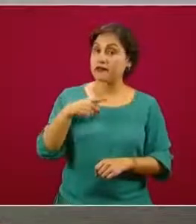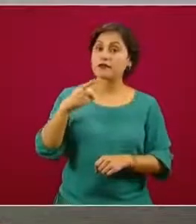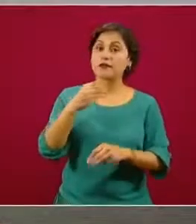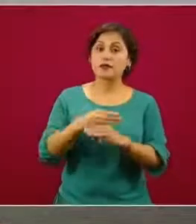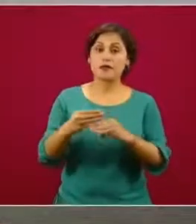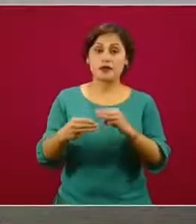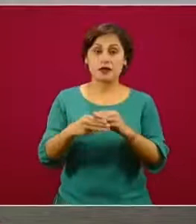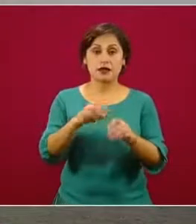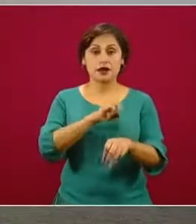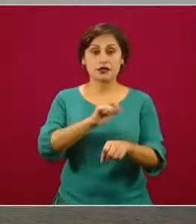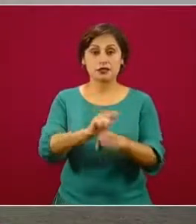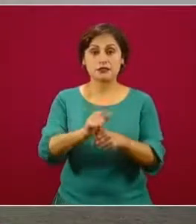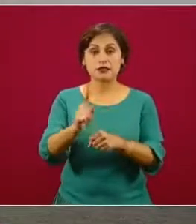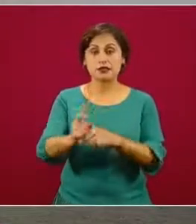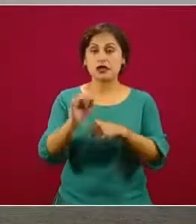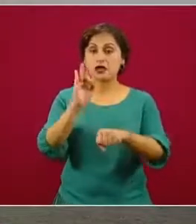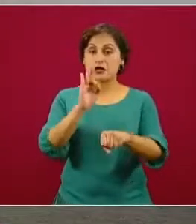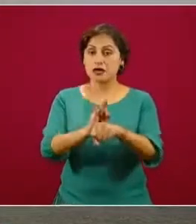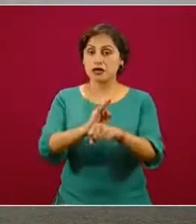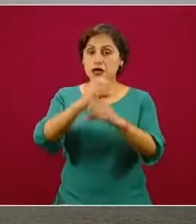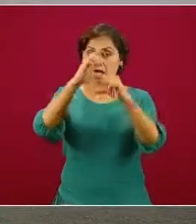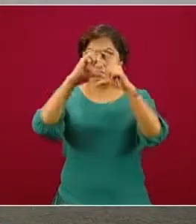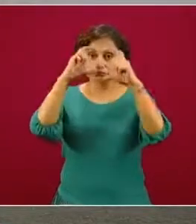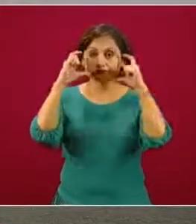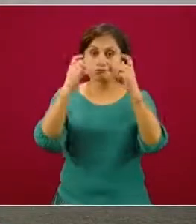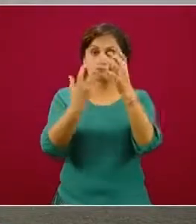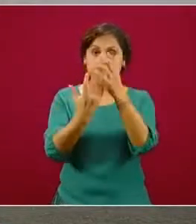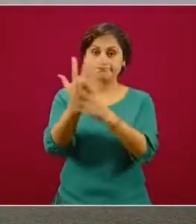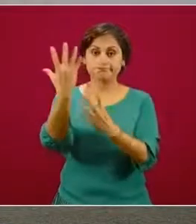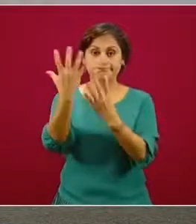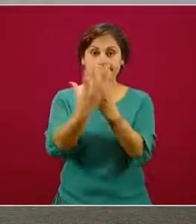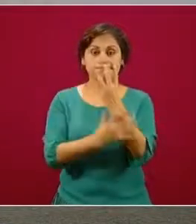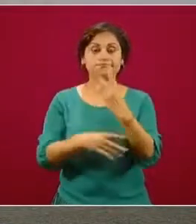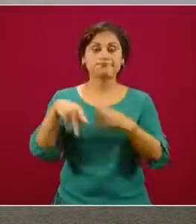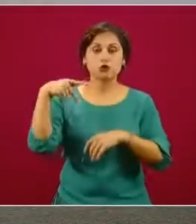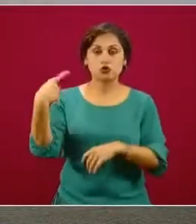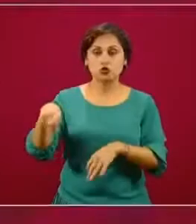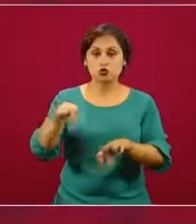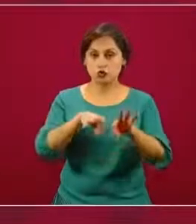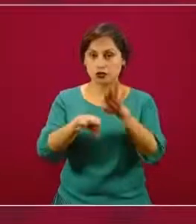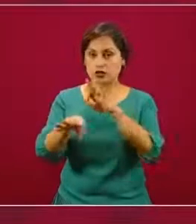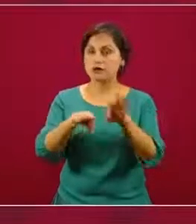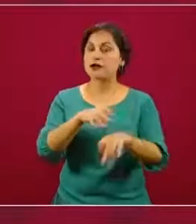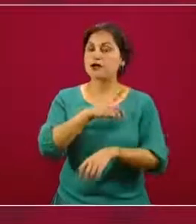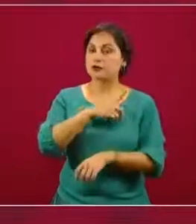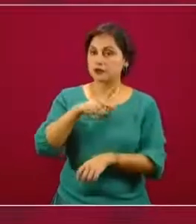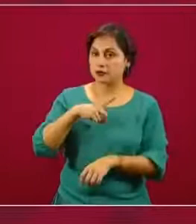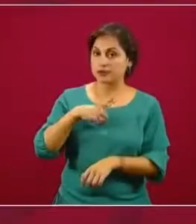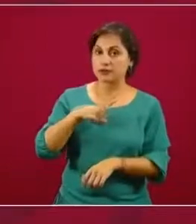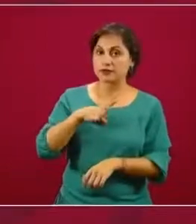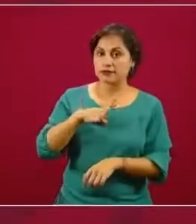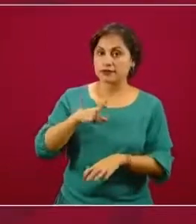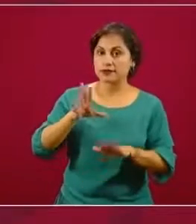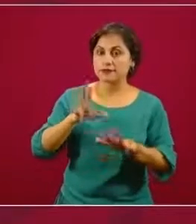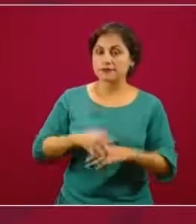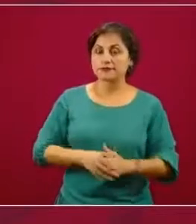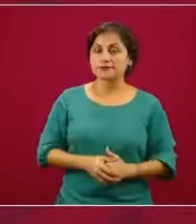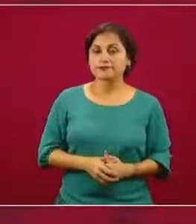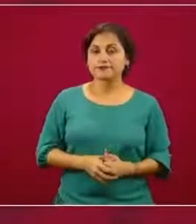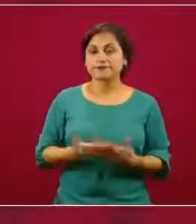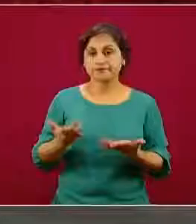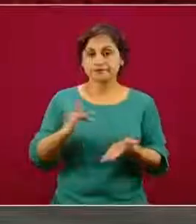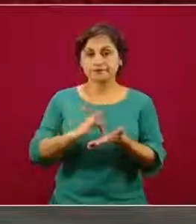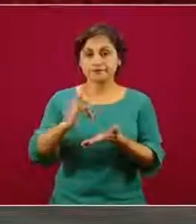guantes y gogles que son apropiados para la seguridad que se necesita.